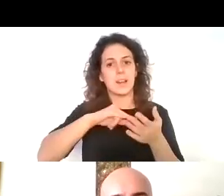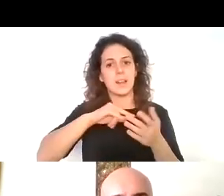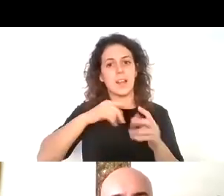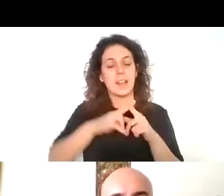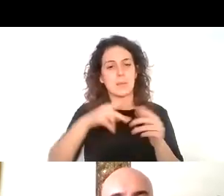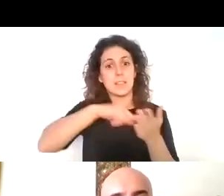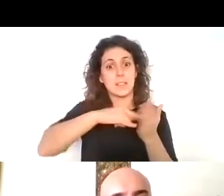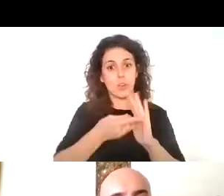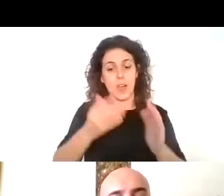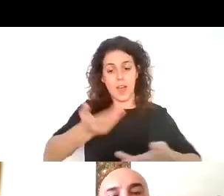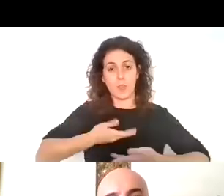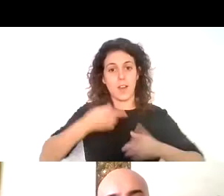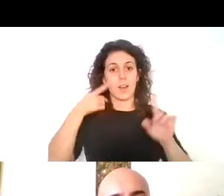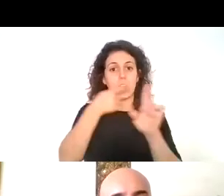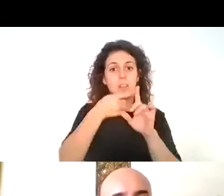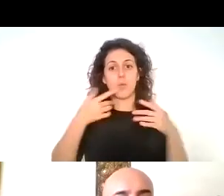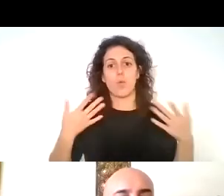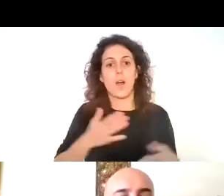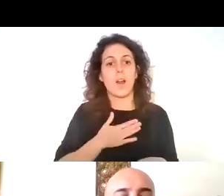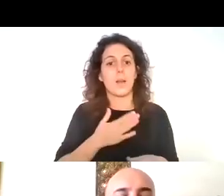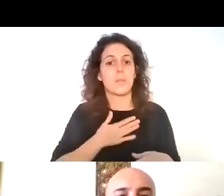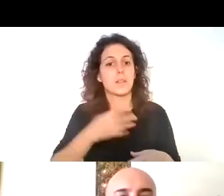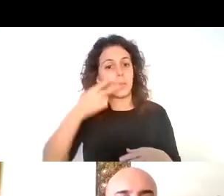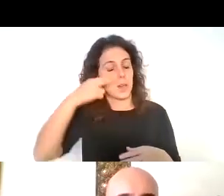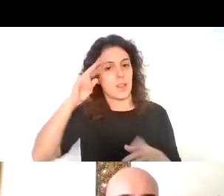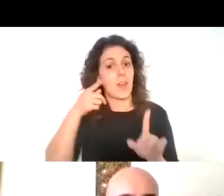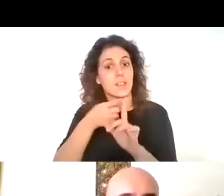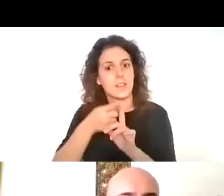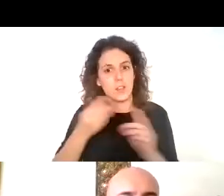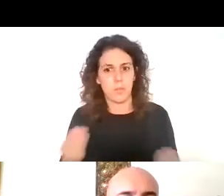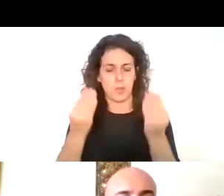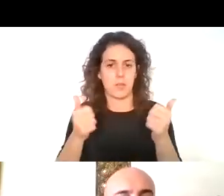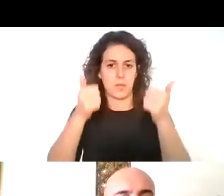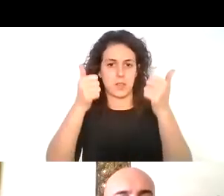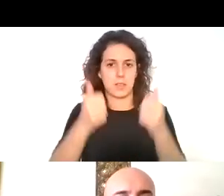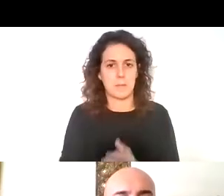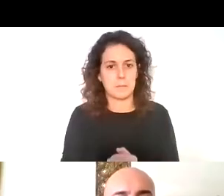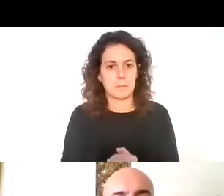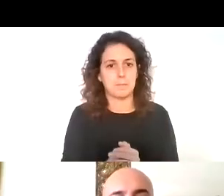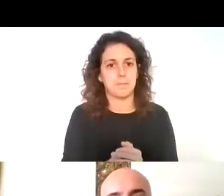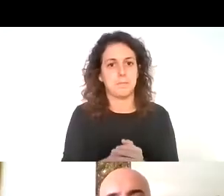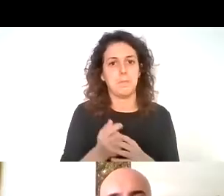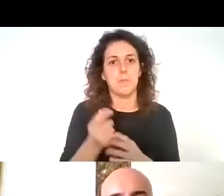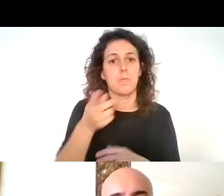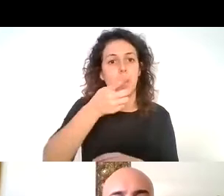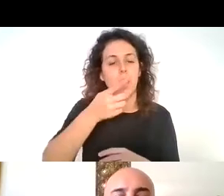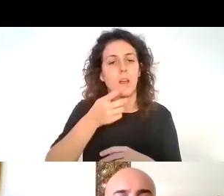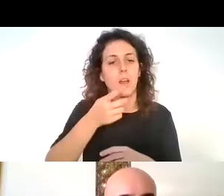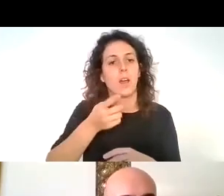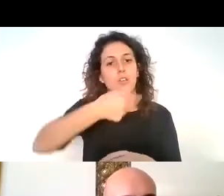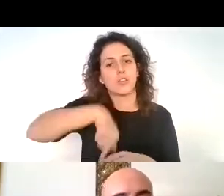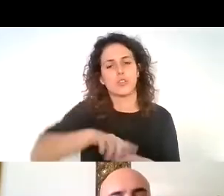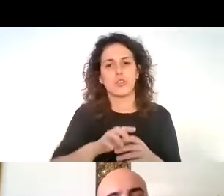nos ayuden a mejorar aún más, si cabe, la experiencia de destino. Tenemos el abanico de nacionalidades,